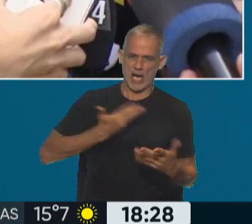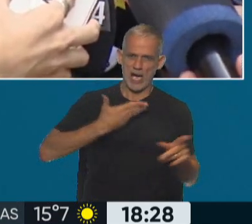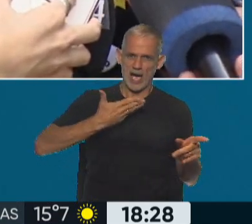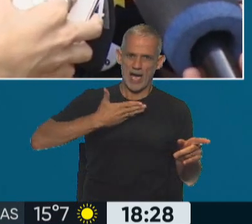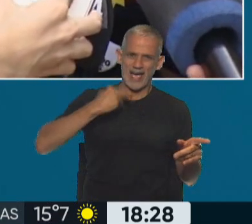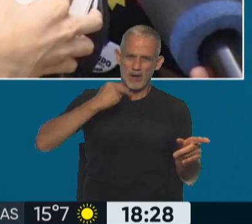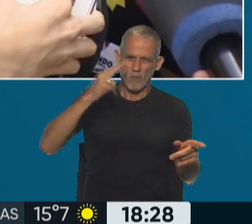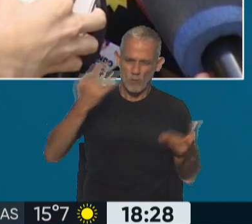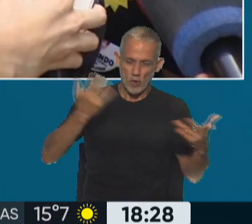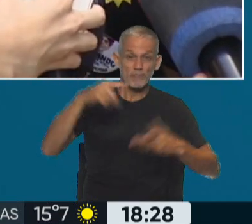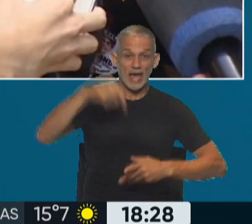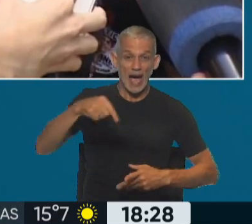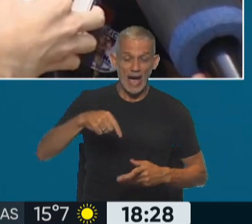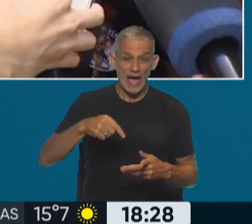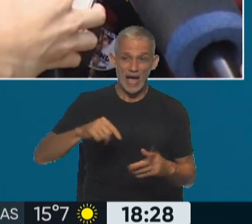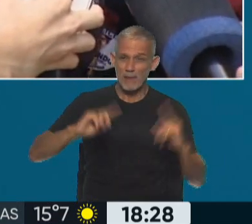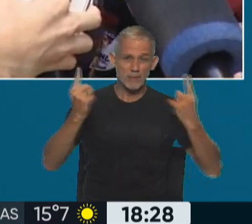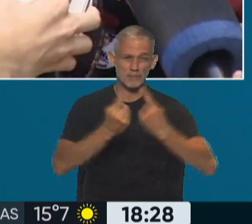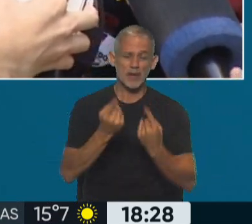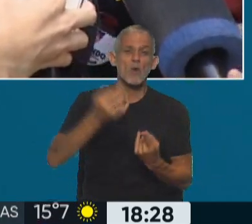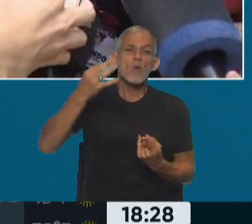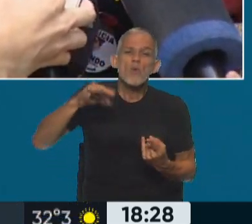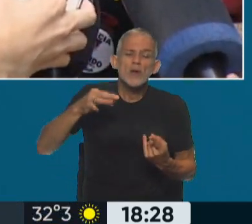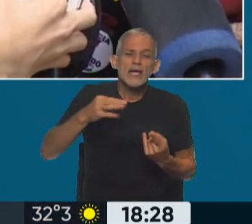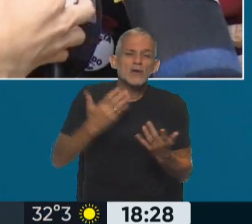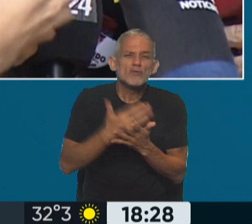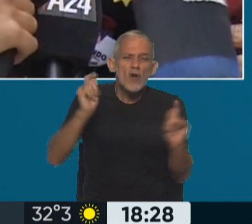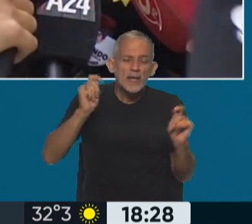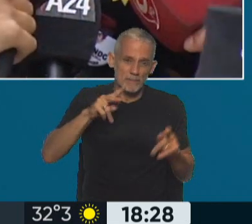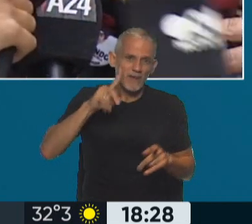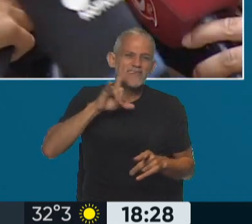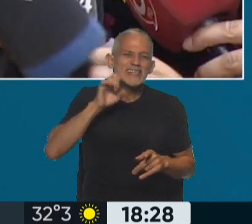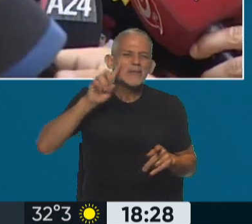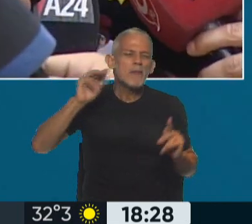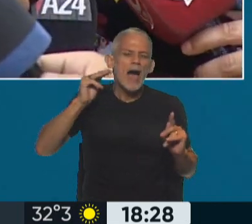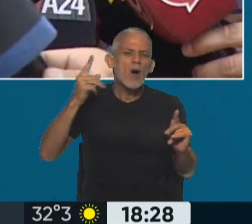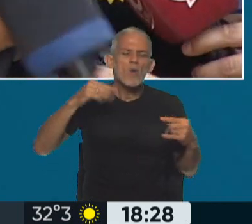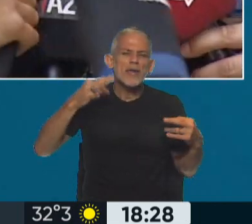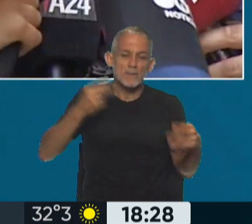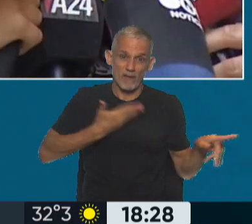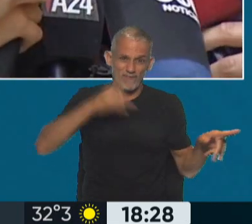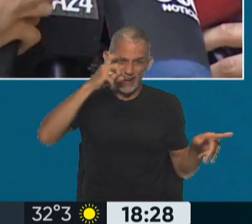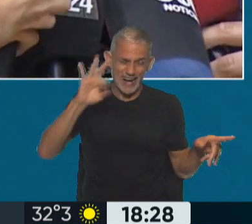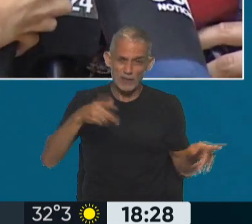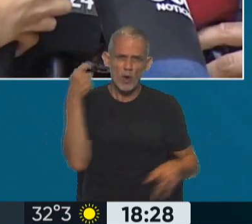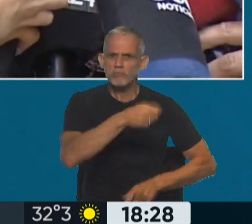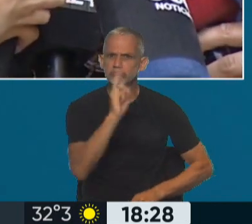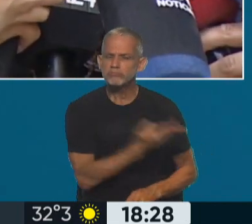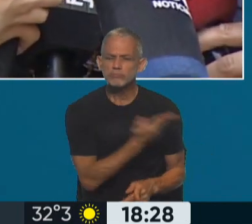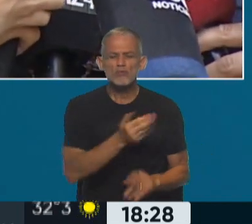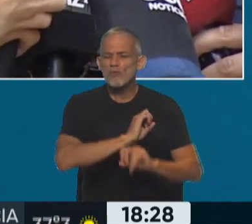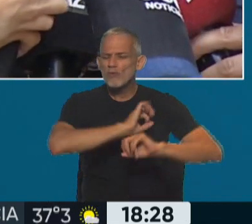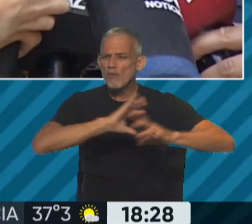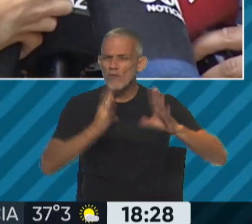Para mí, acá es la única víctima de Fernando. ¿Cómo esperan que sea mañana? A Fernando lo asesinaron de la